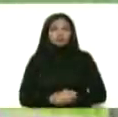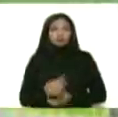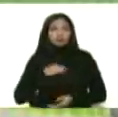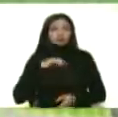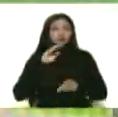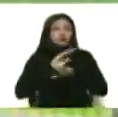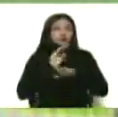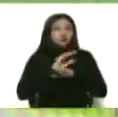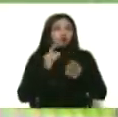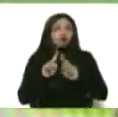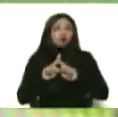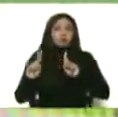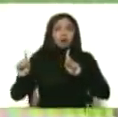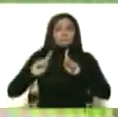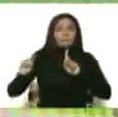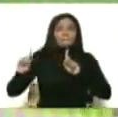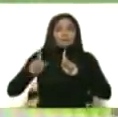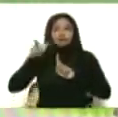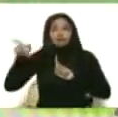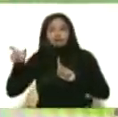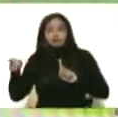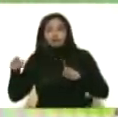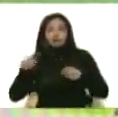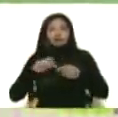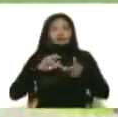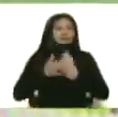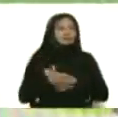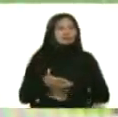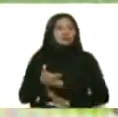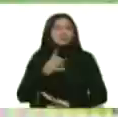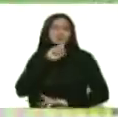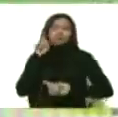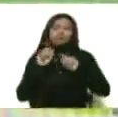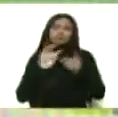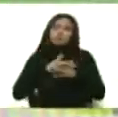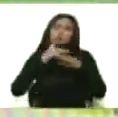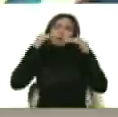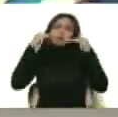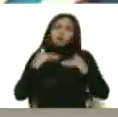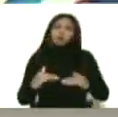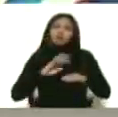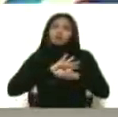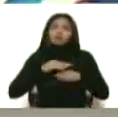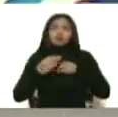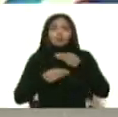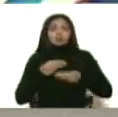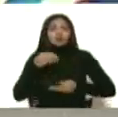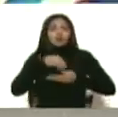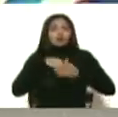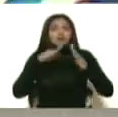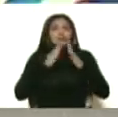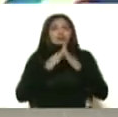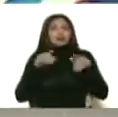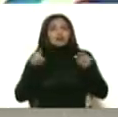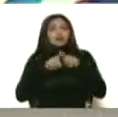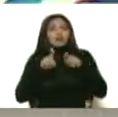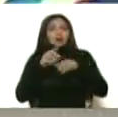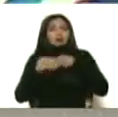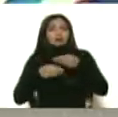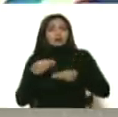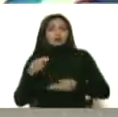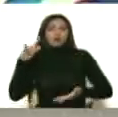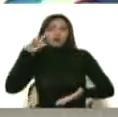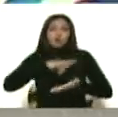de distanciamiento social. Y ustedes se preguntarán, ¿por qué está más aplanada si estamos haciendo una cuarentena igual que la que se hizo en